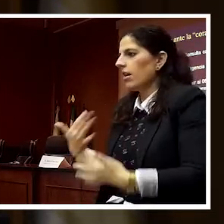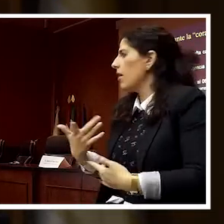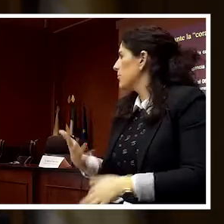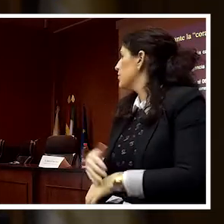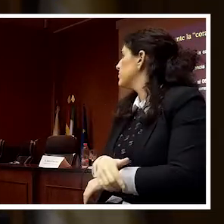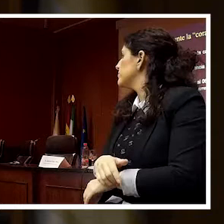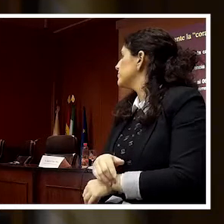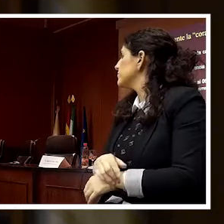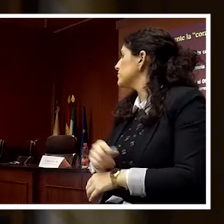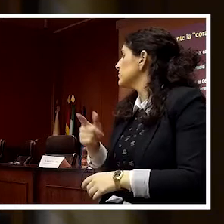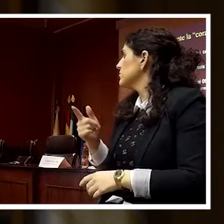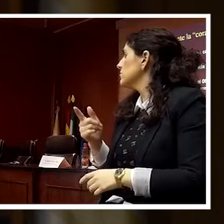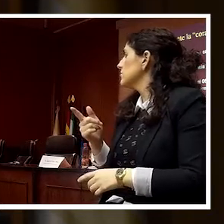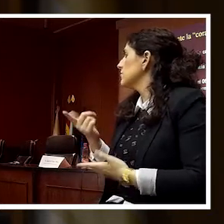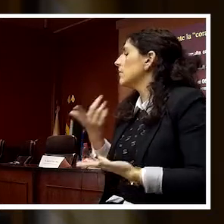rápida,